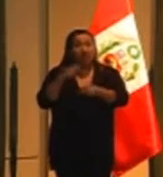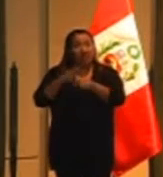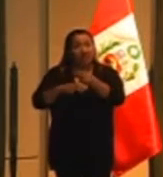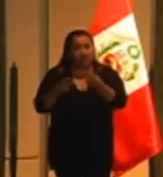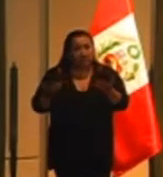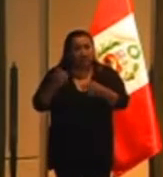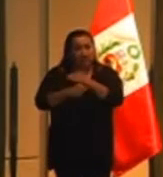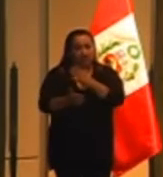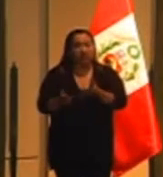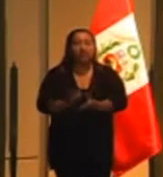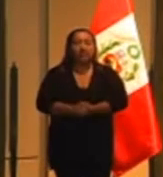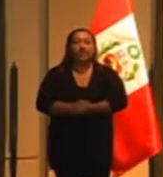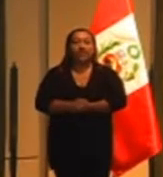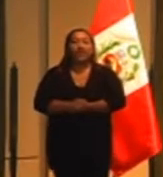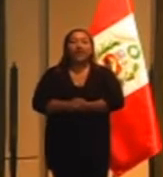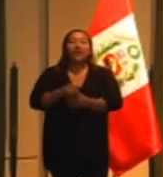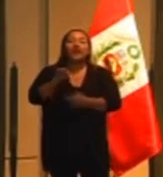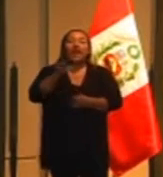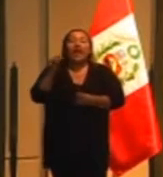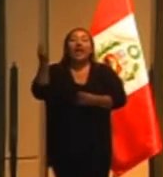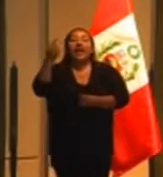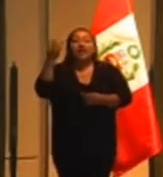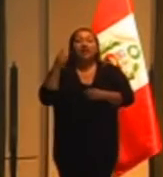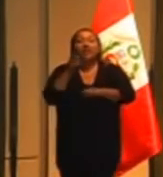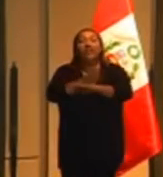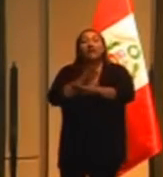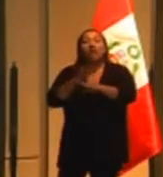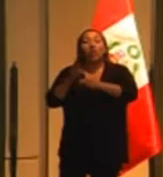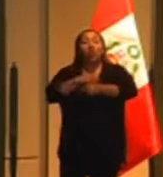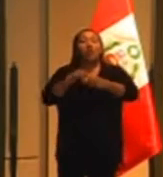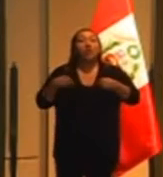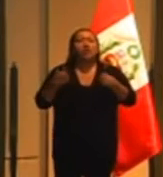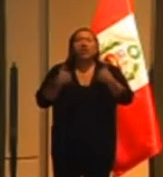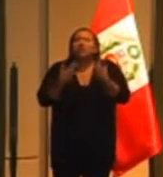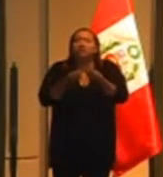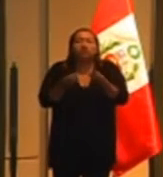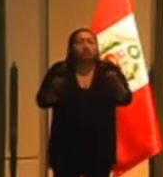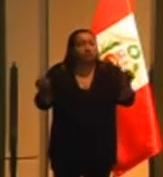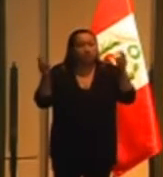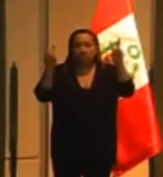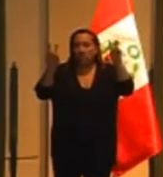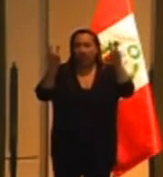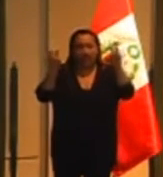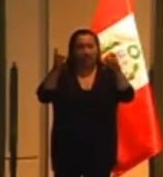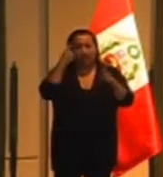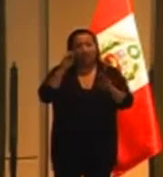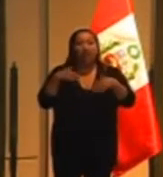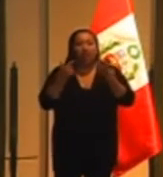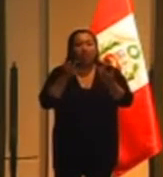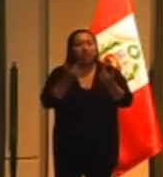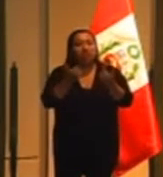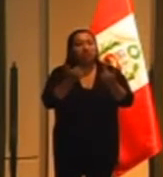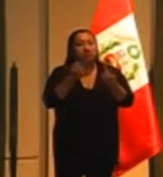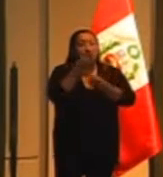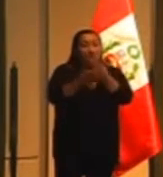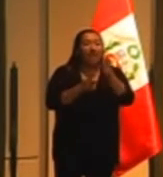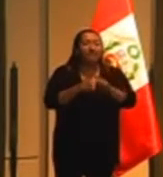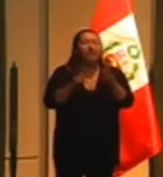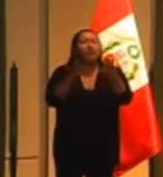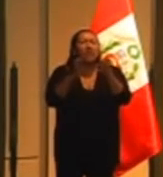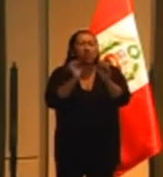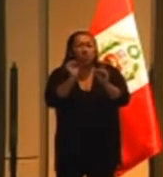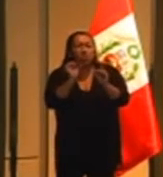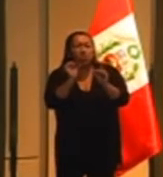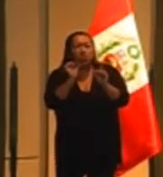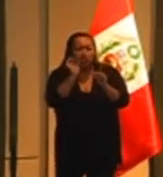distrito. La Gerencia de Desarrollo Humano había dicho que tenía muchos temas para poder contar, pero quiero